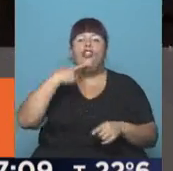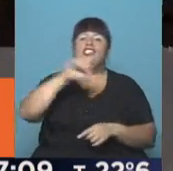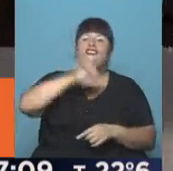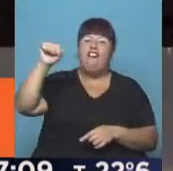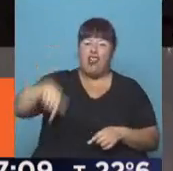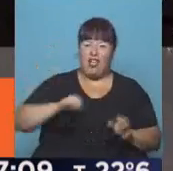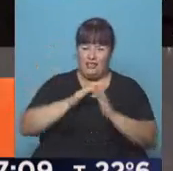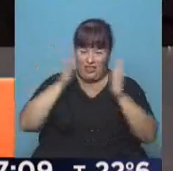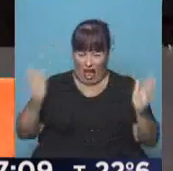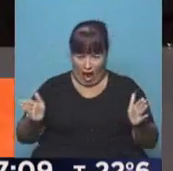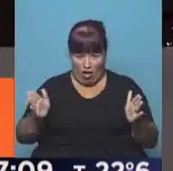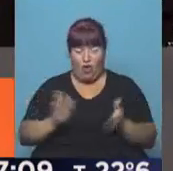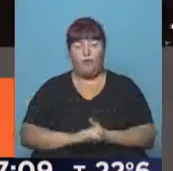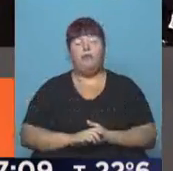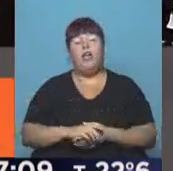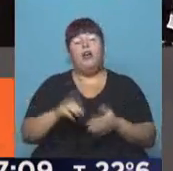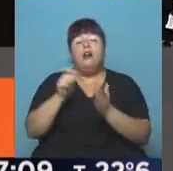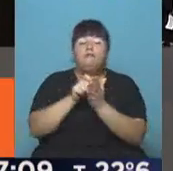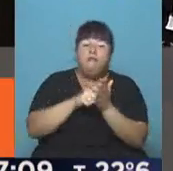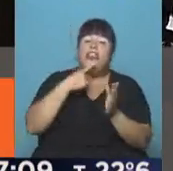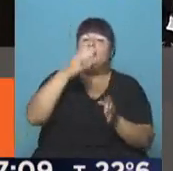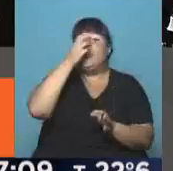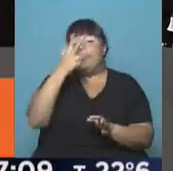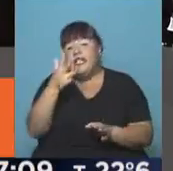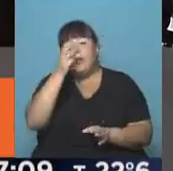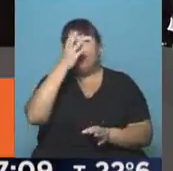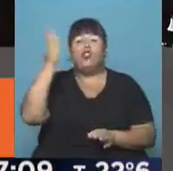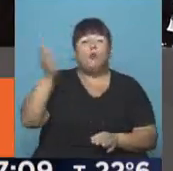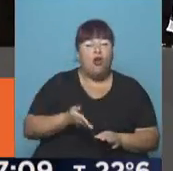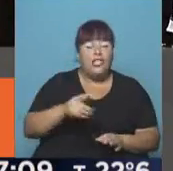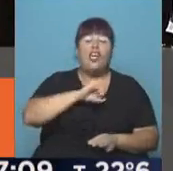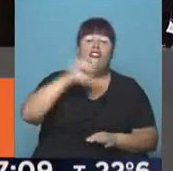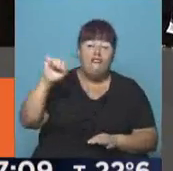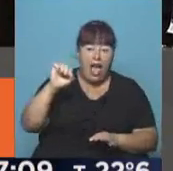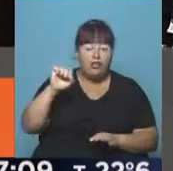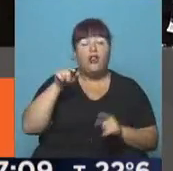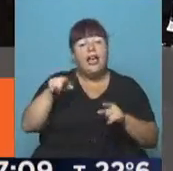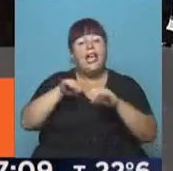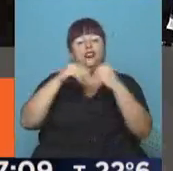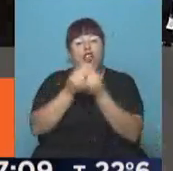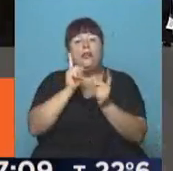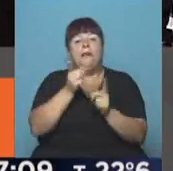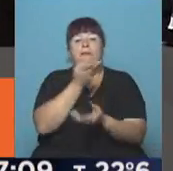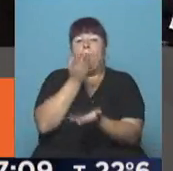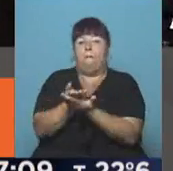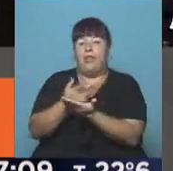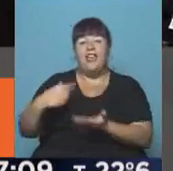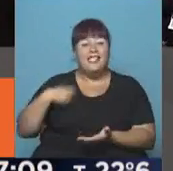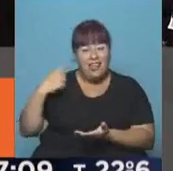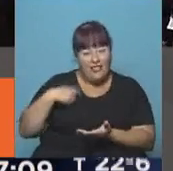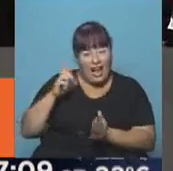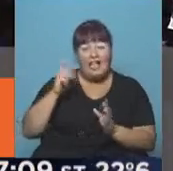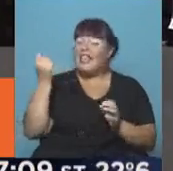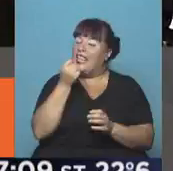inflación para este año. Hay indicadores que hablan de 23 a 24% de inflación y ese sería el número por el cual los sindicatos